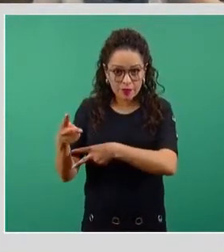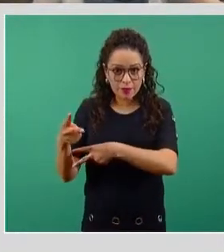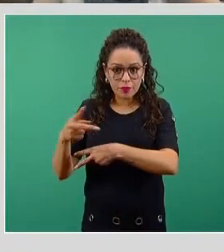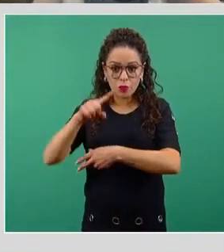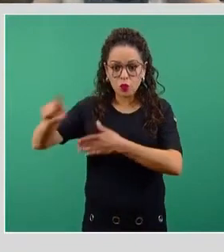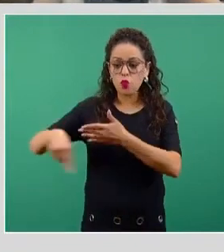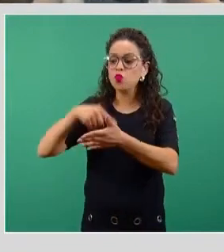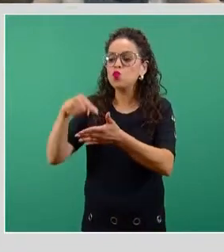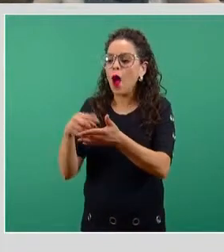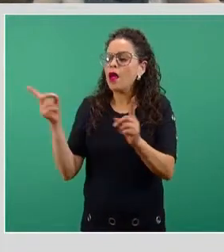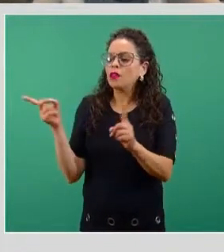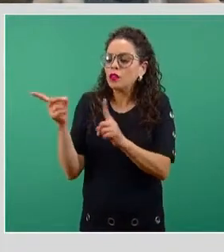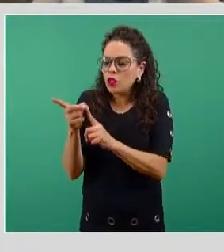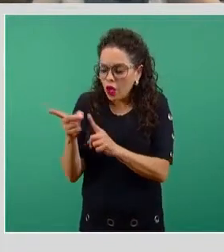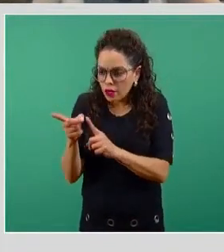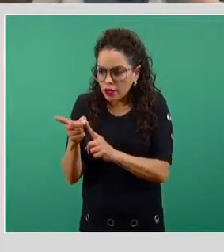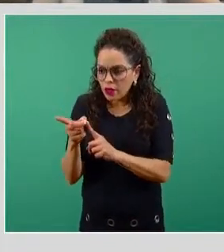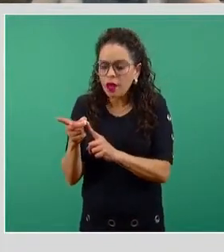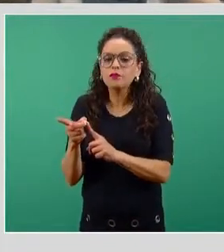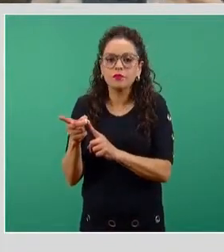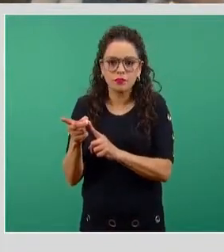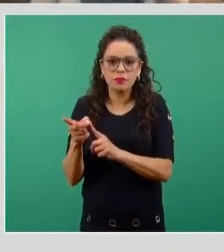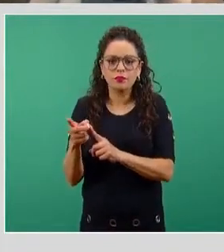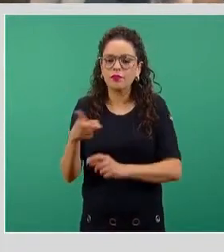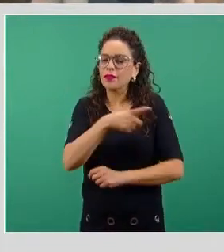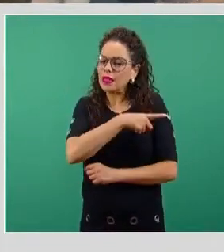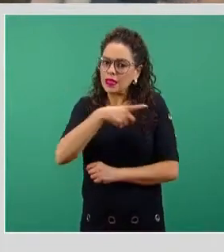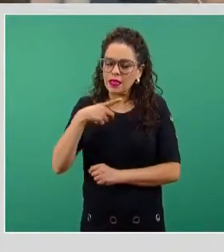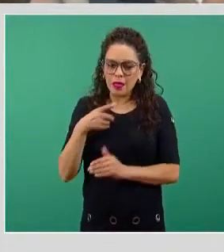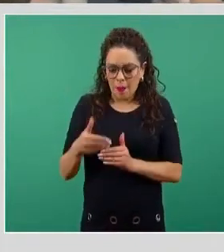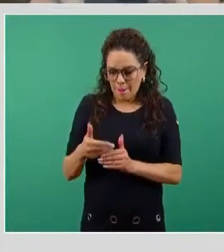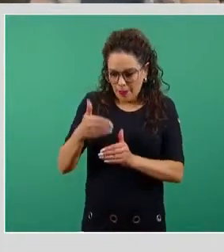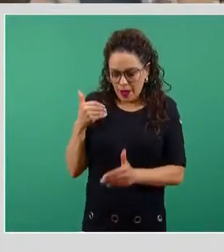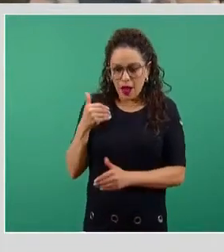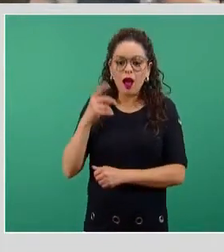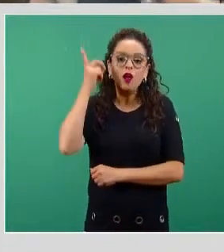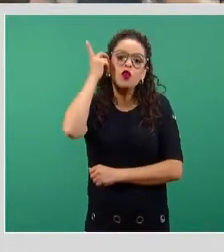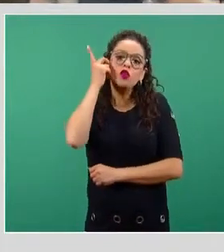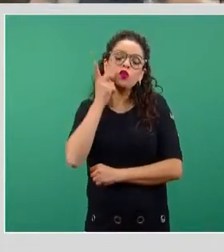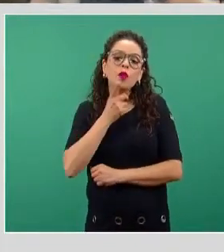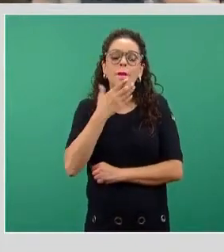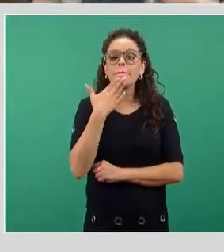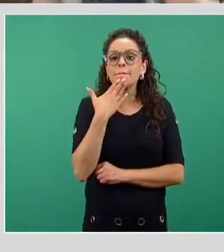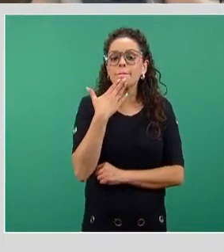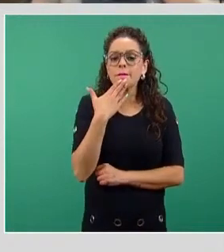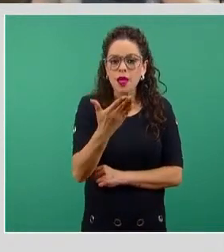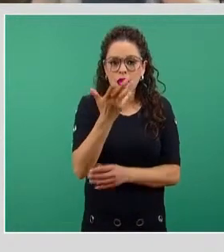sus puntos de vacunación, duerman bien la noche previa a la cita,